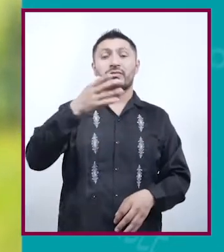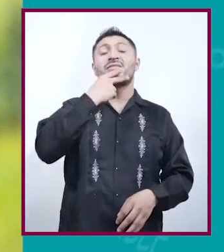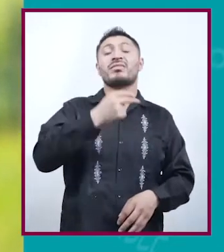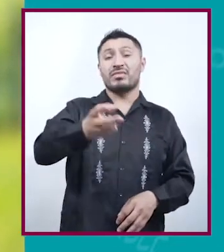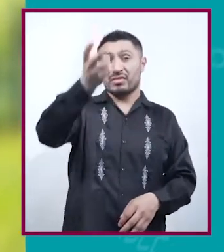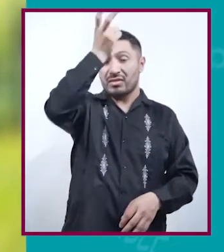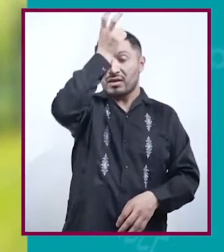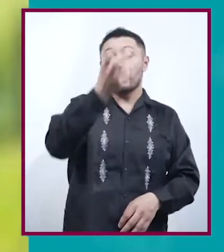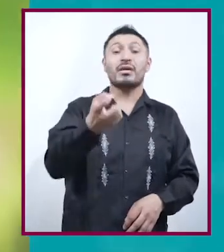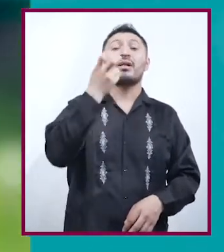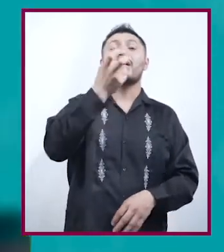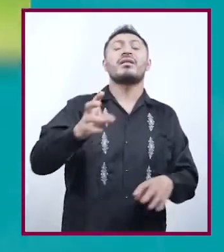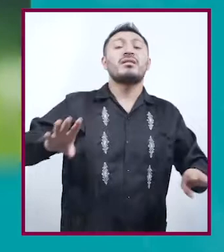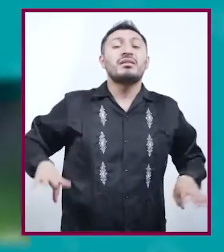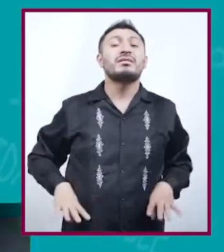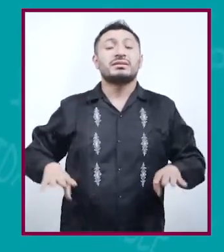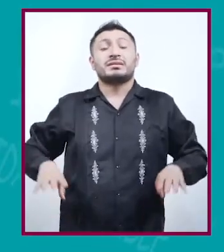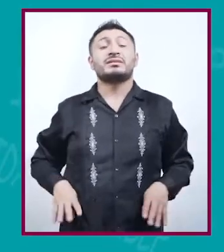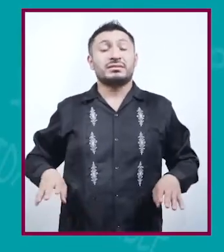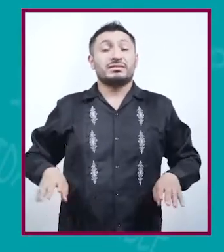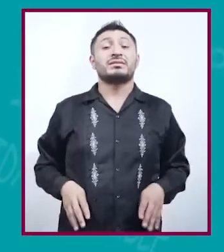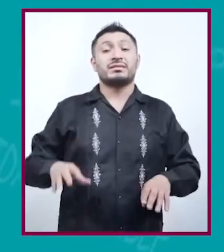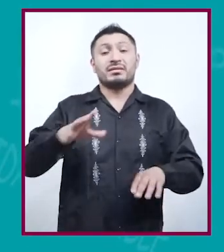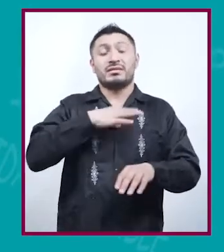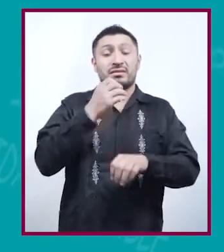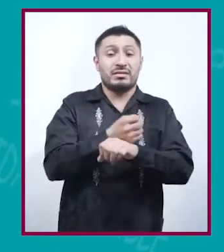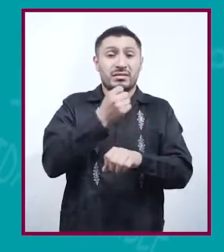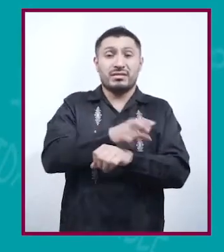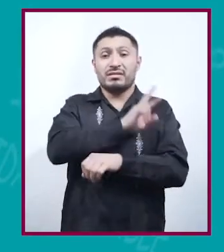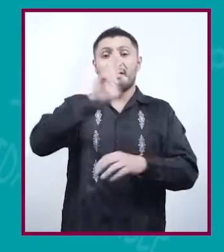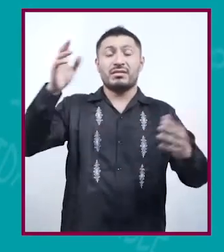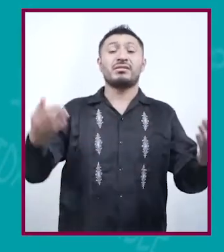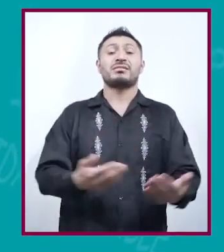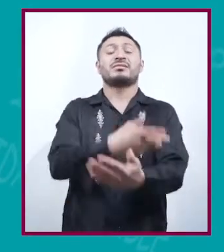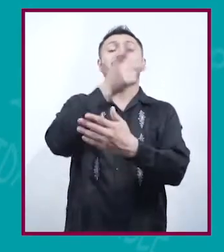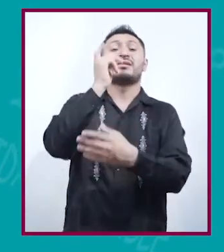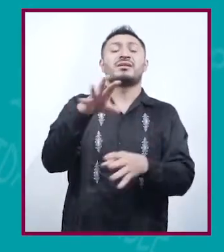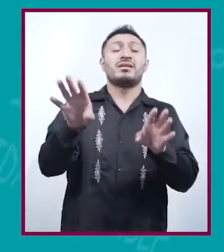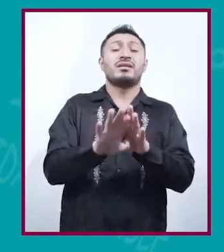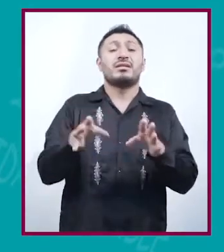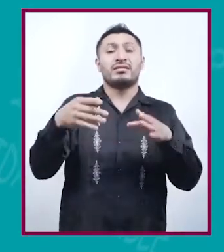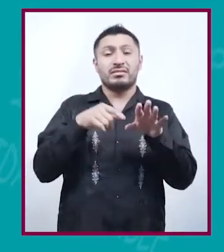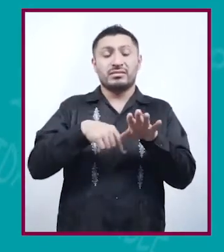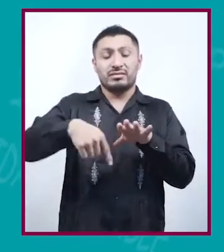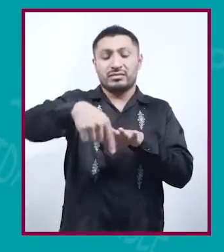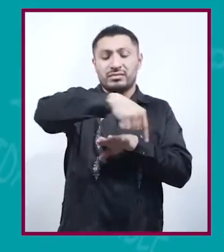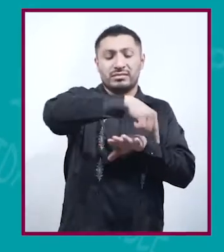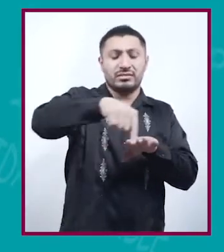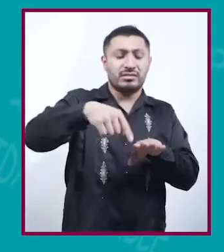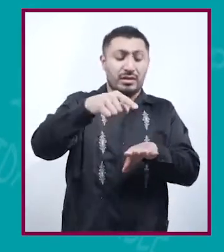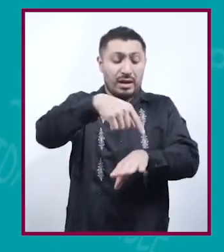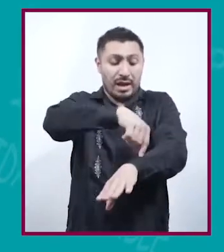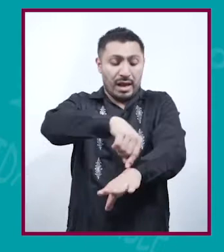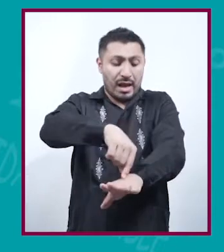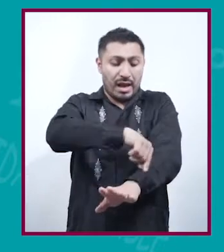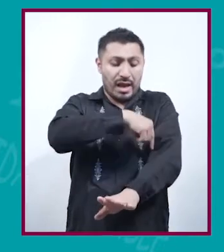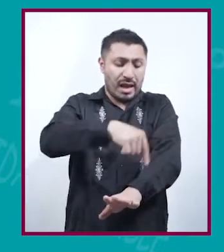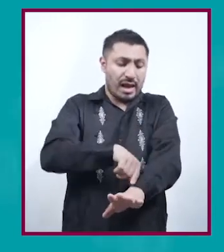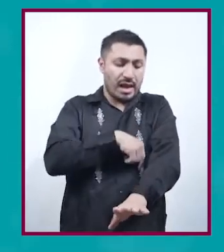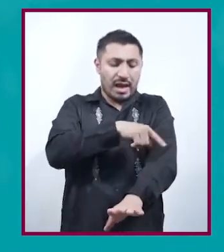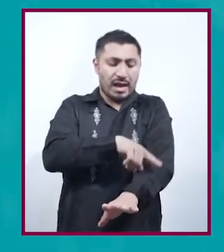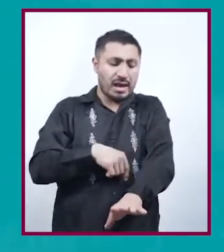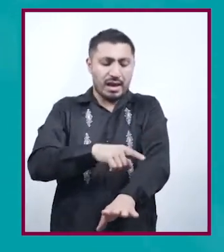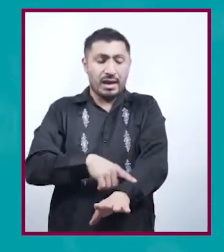se usaba la de cabra. Una de las características que poseían los zapatos del Renacimiento era la apertura que tenían en la